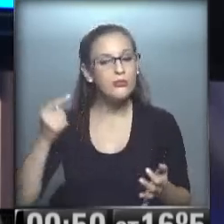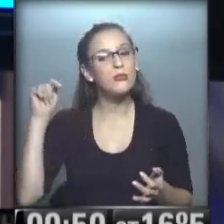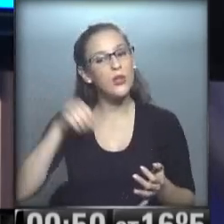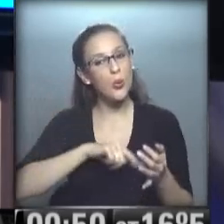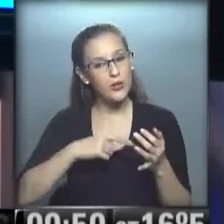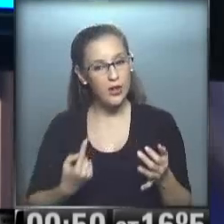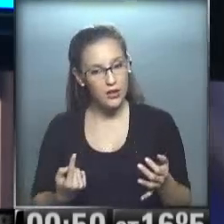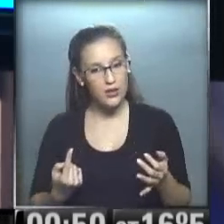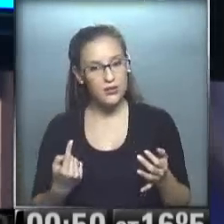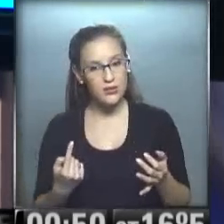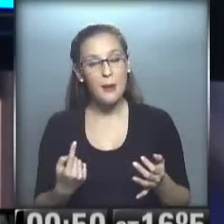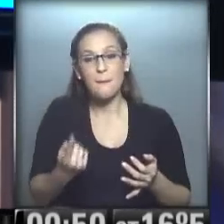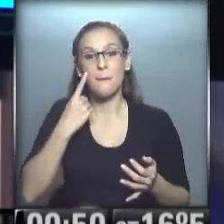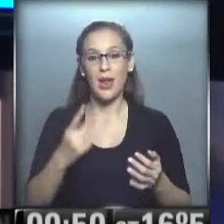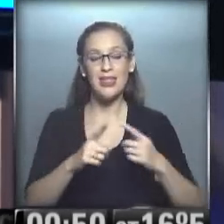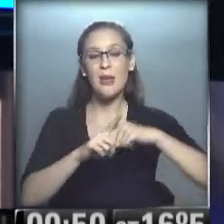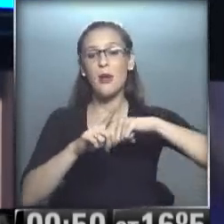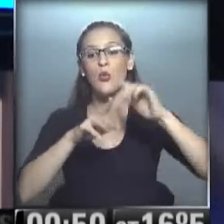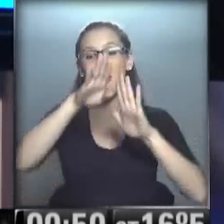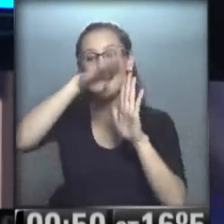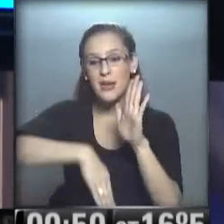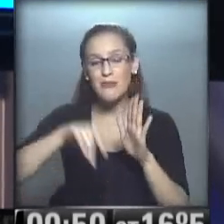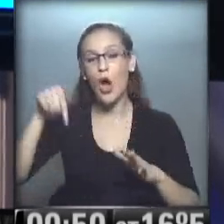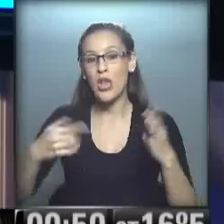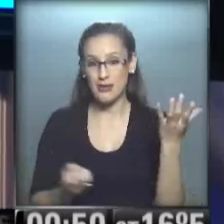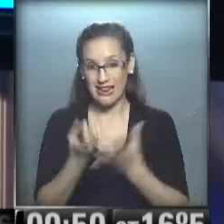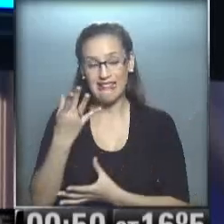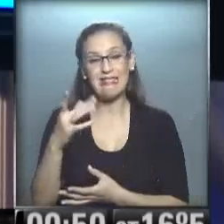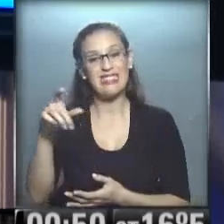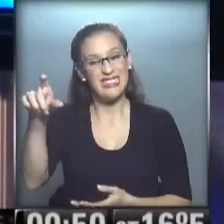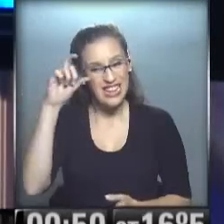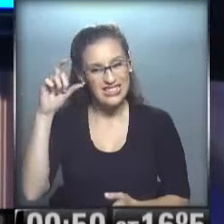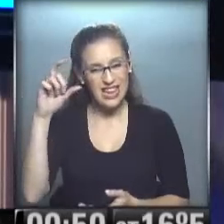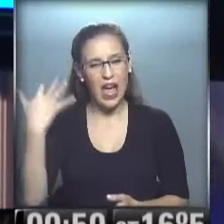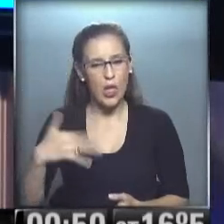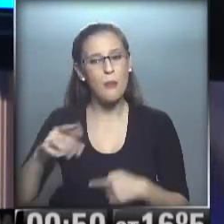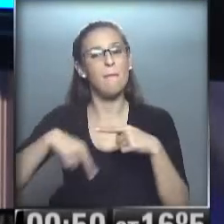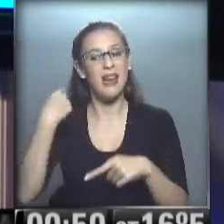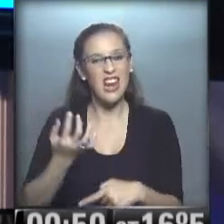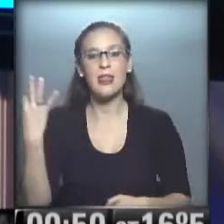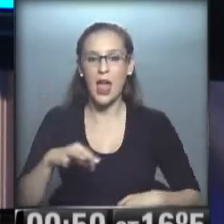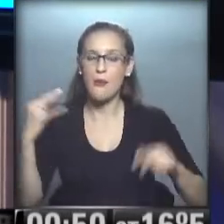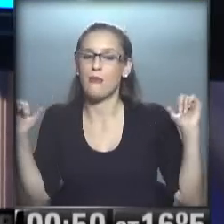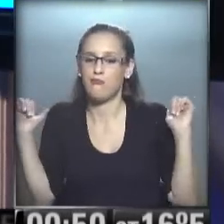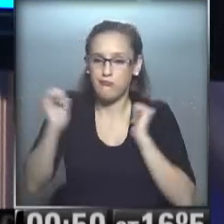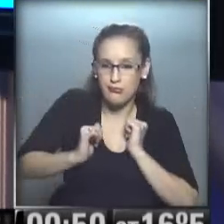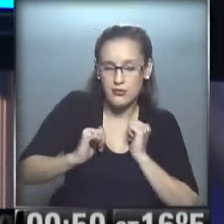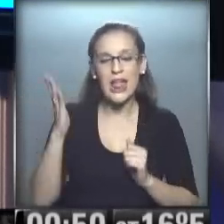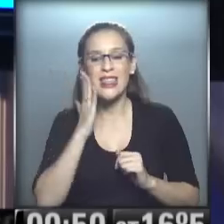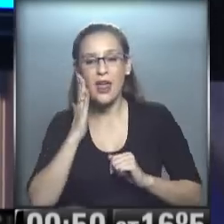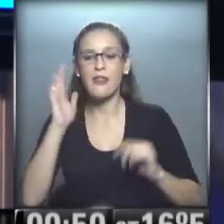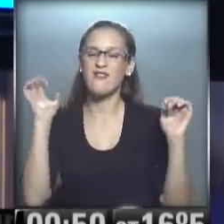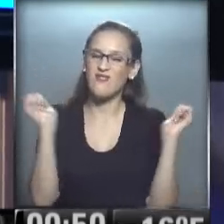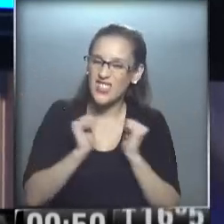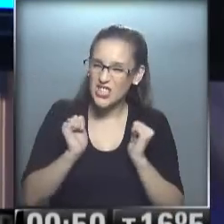lo vemos ahora, miren la temperatura mínima para esta mañana, 10 grados, mañana un día para salir con el abrigo. A la tarde se mantiene fresco con